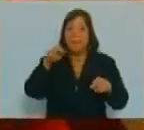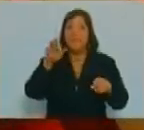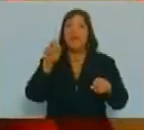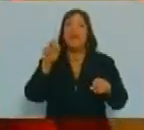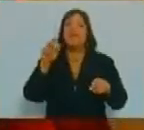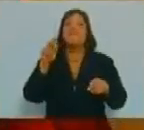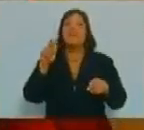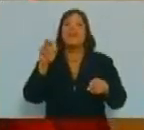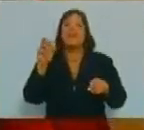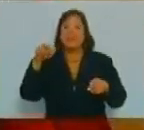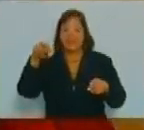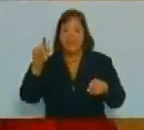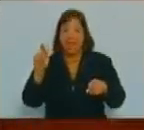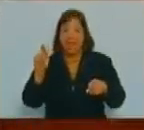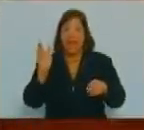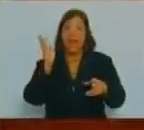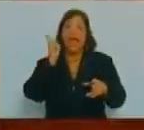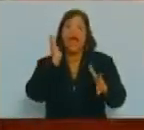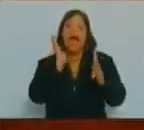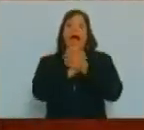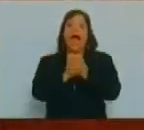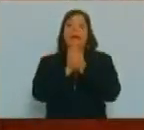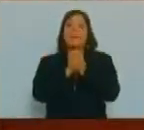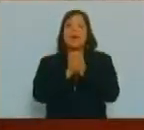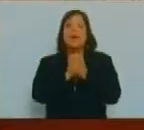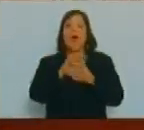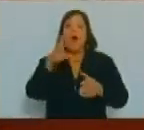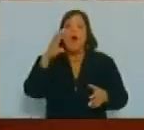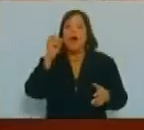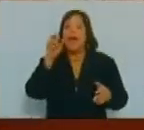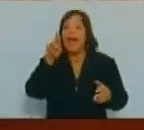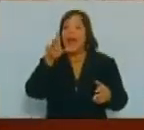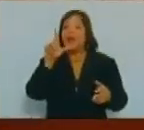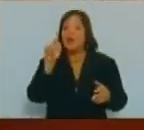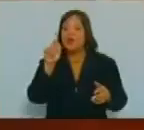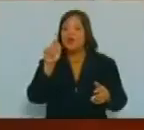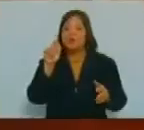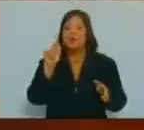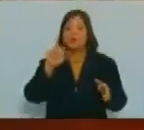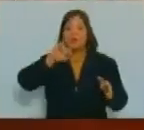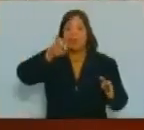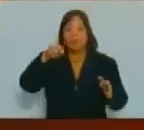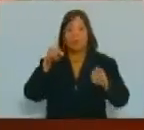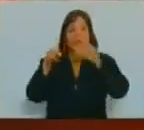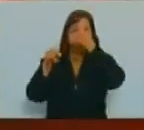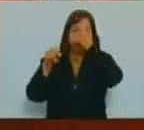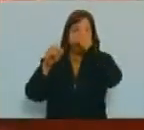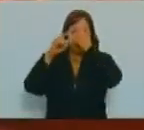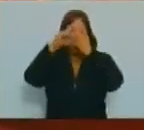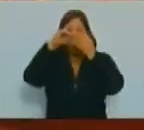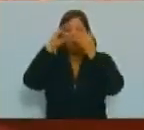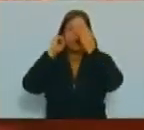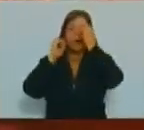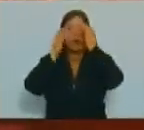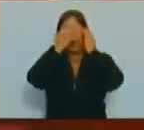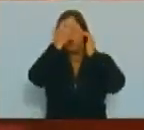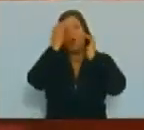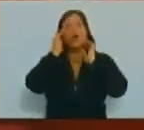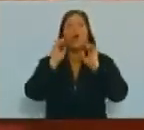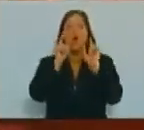y su amigo carlos trejo creo que es 11 preventa y carlos trejo